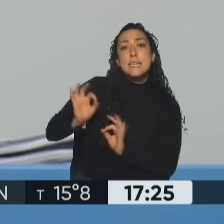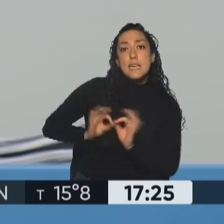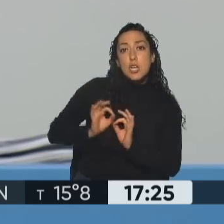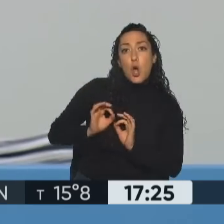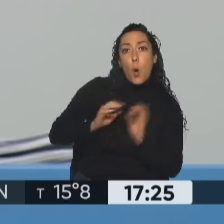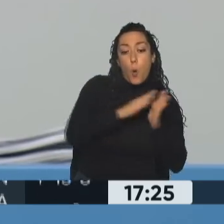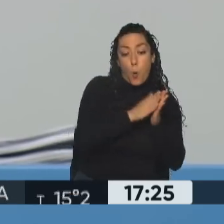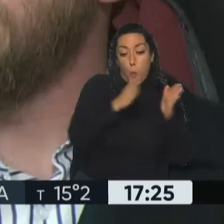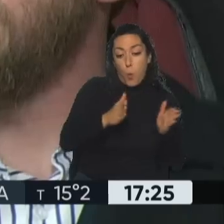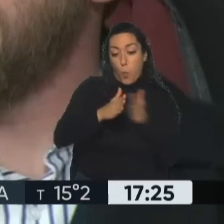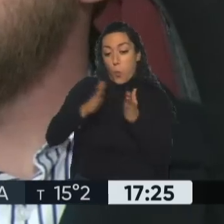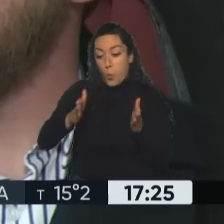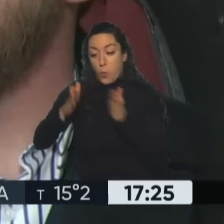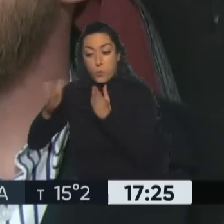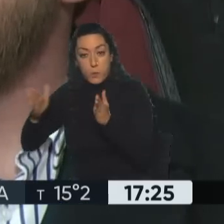siglo.